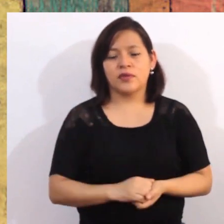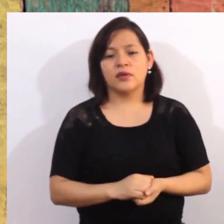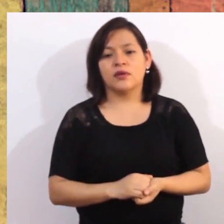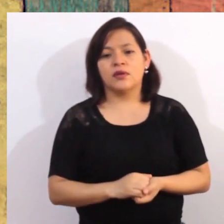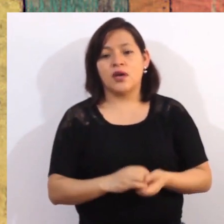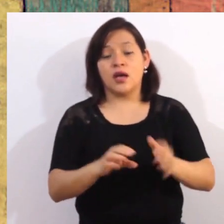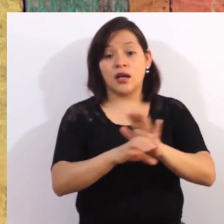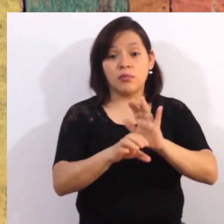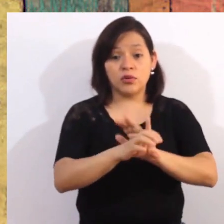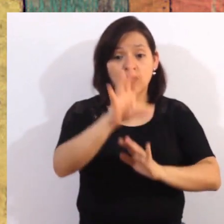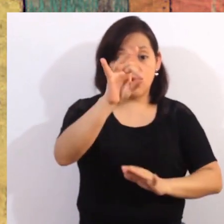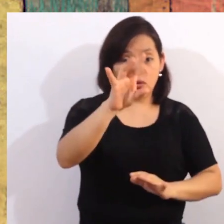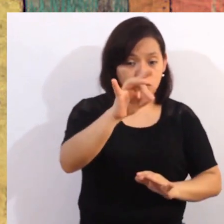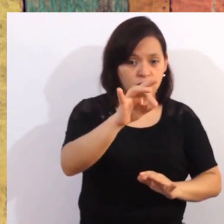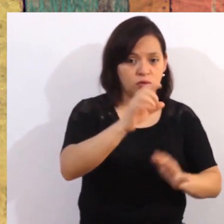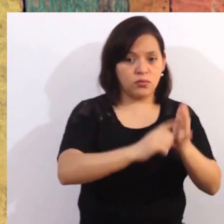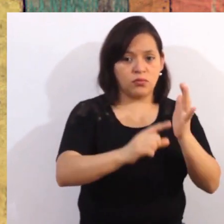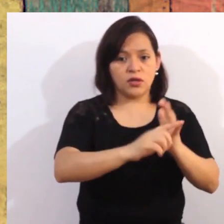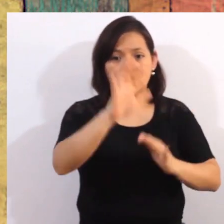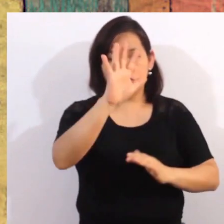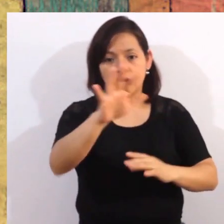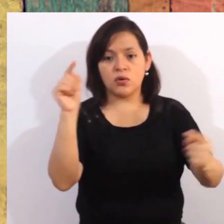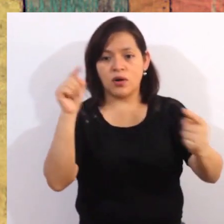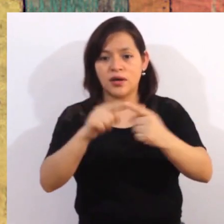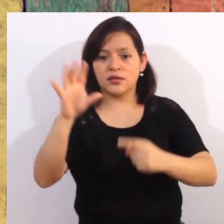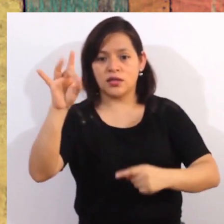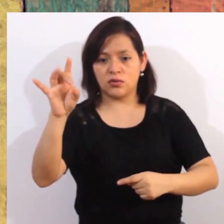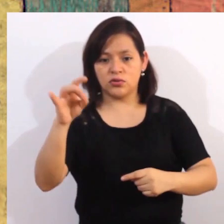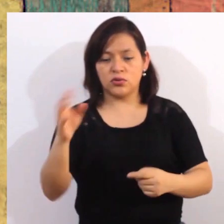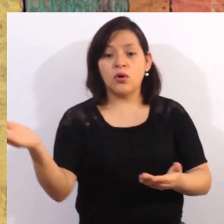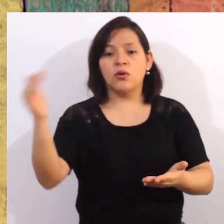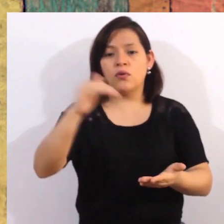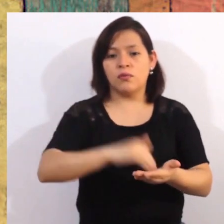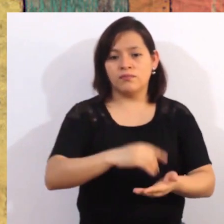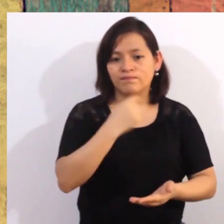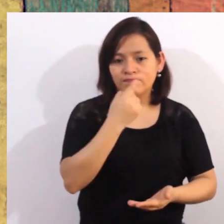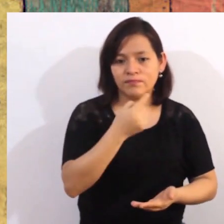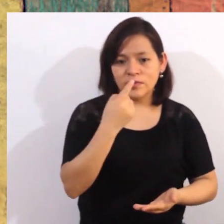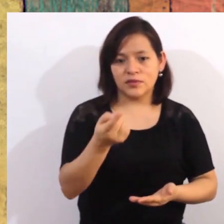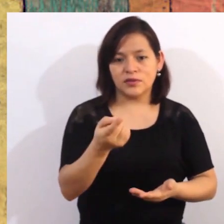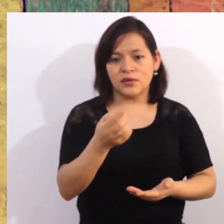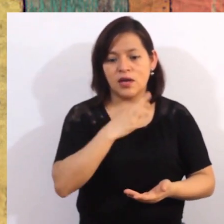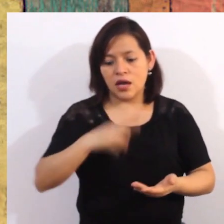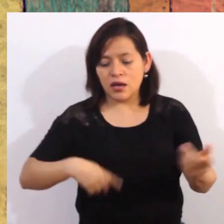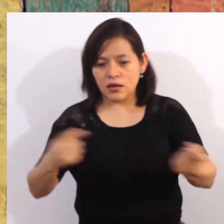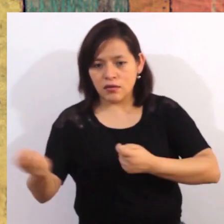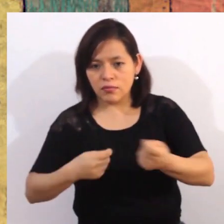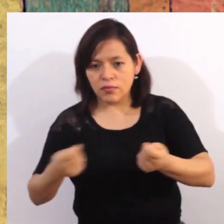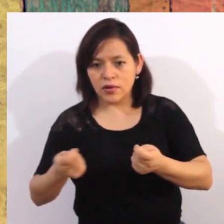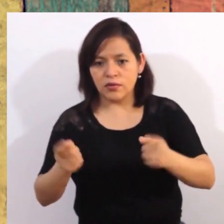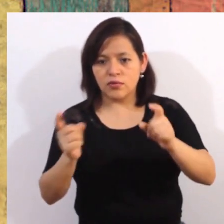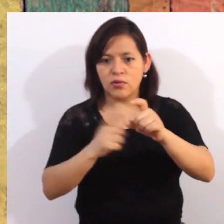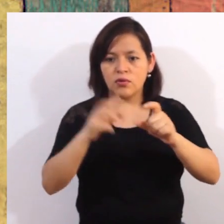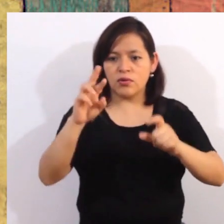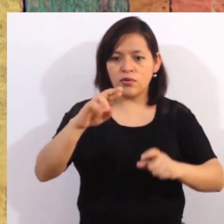En el capítulo 8, versículos 5 al 8, otra vez se hace referencia al imperio griego y a